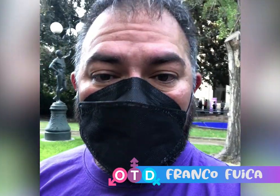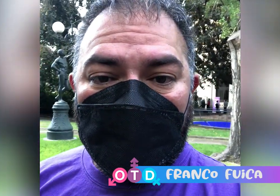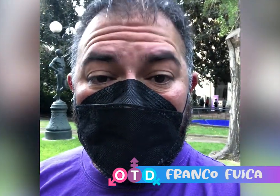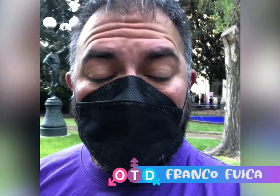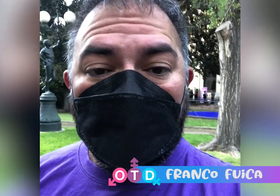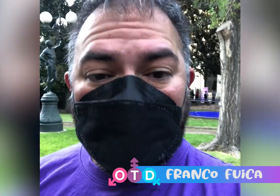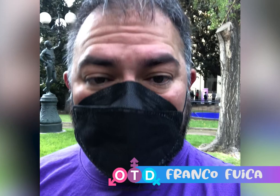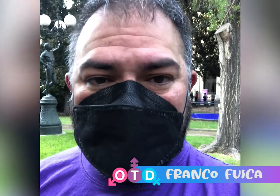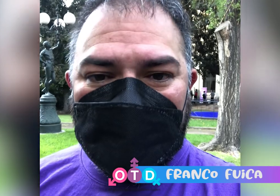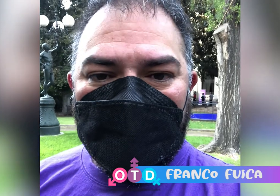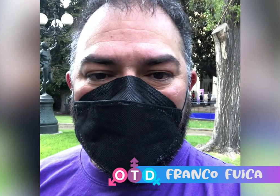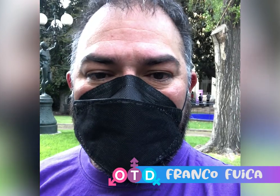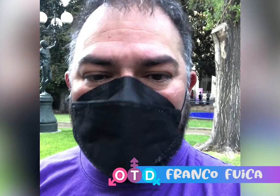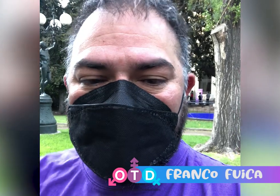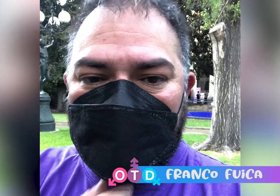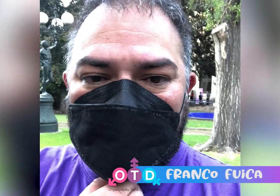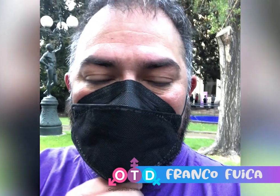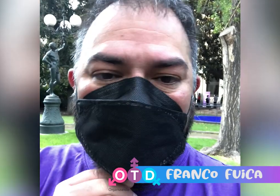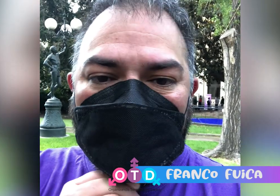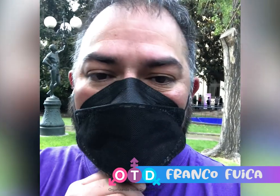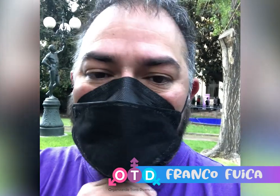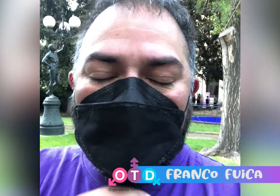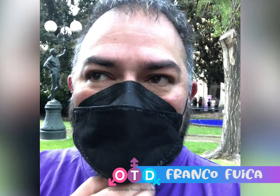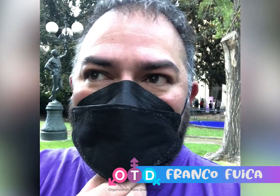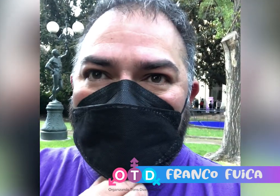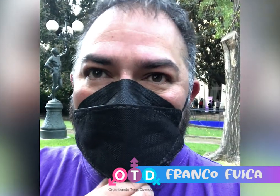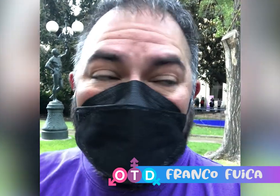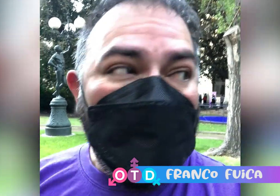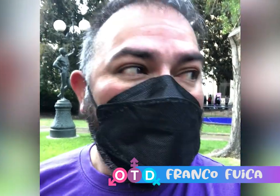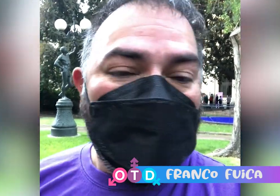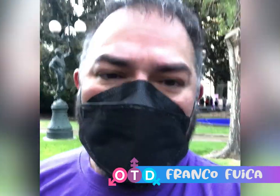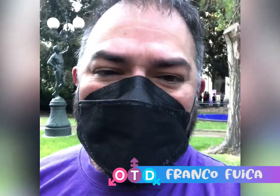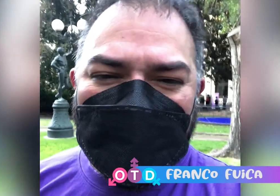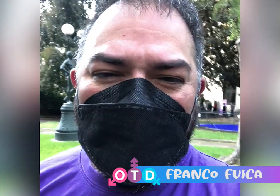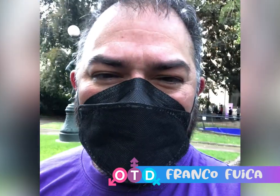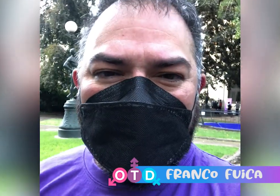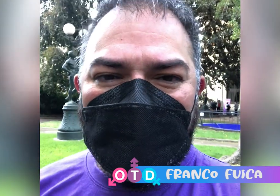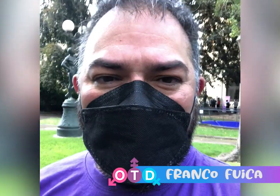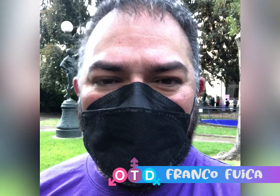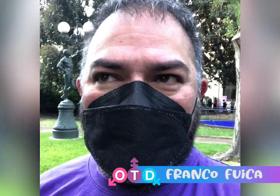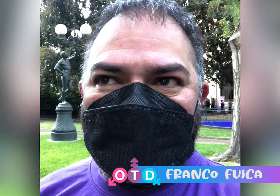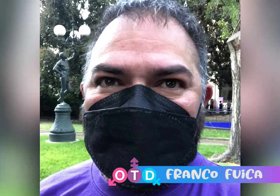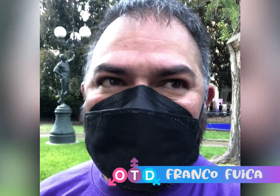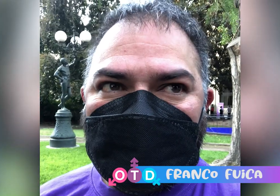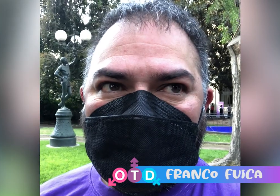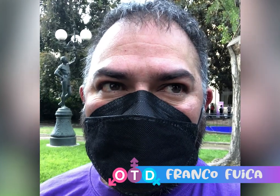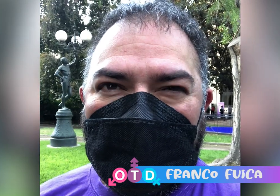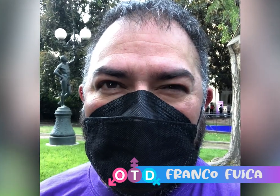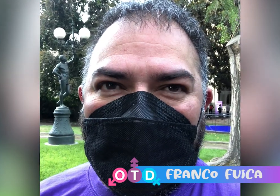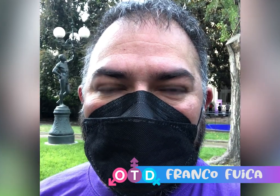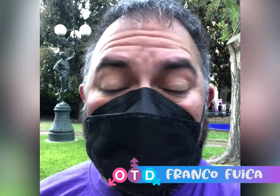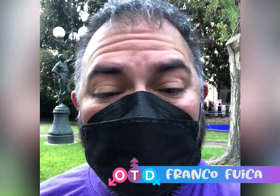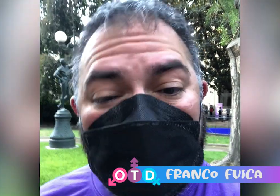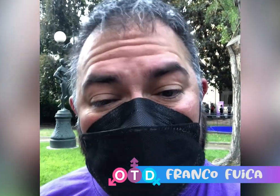Poder Ejecutivo, ¿cierto?, en el gobierno, en todos los ministerios probablemente, como también en la creación